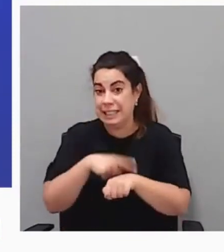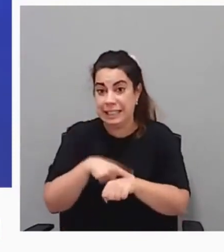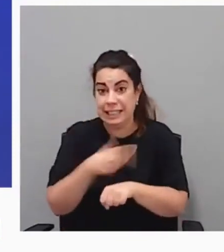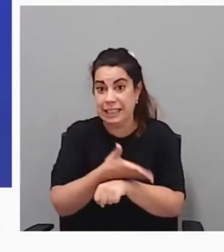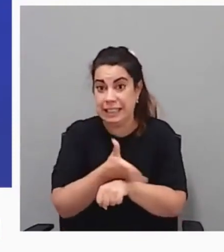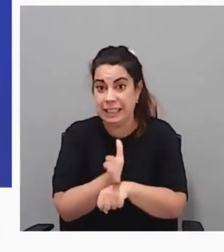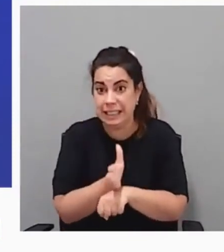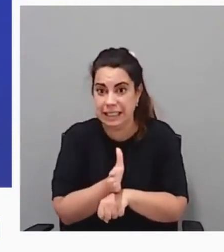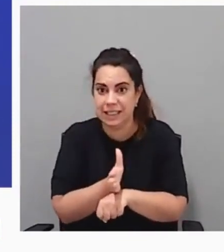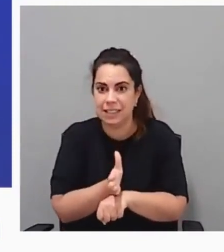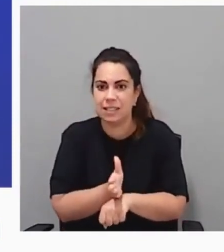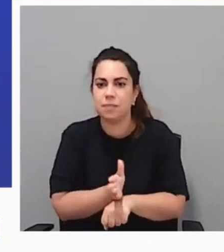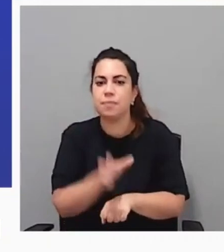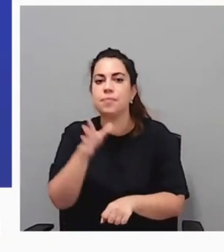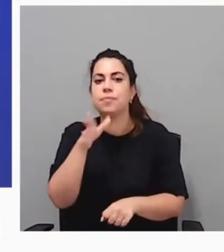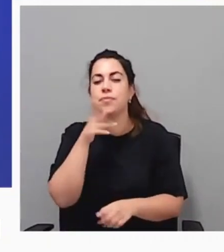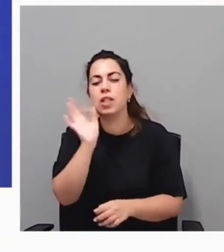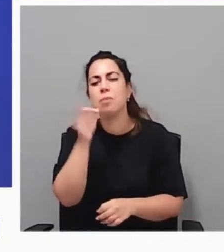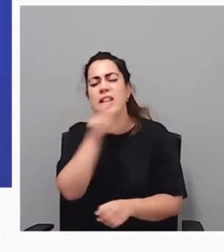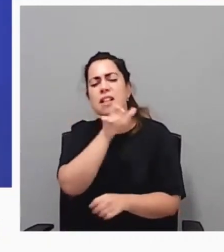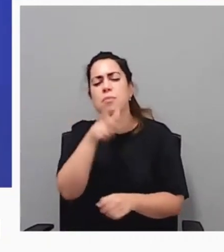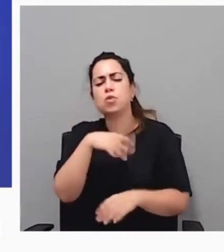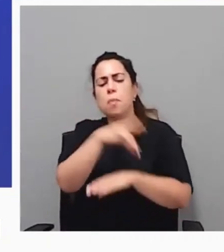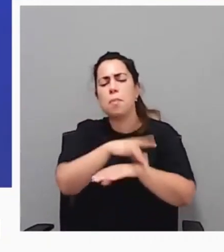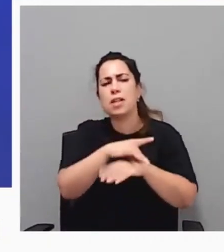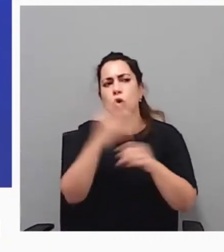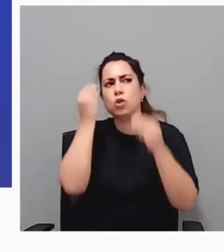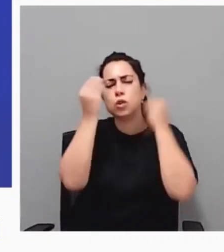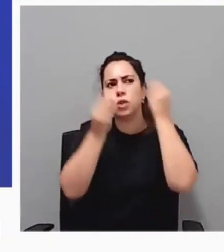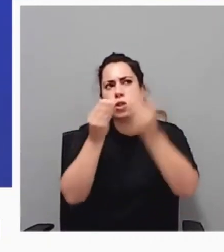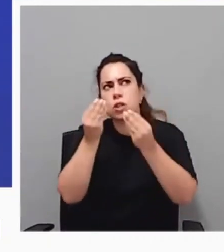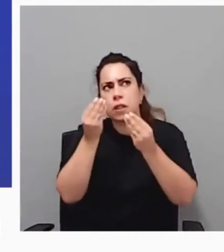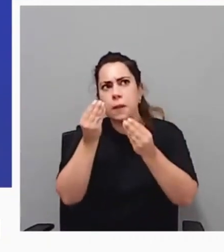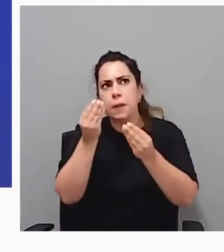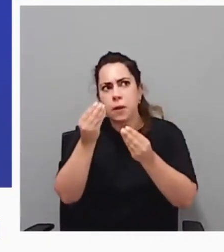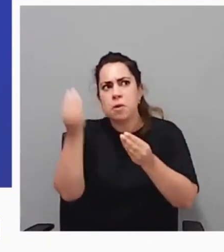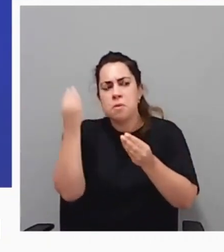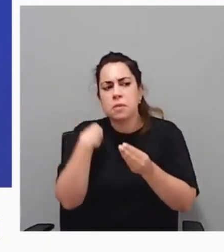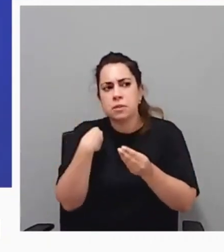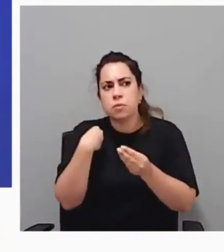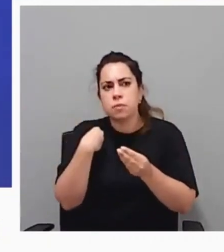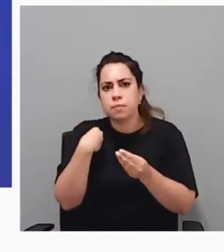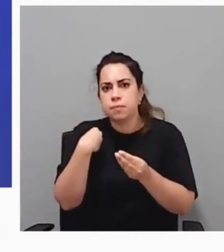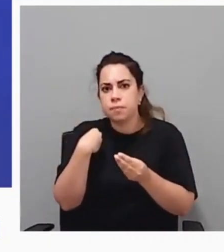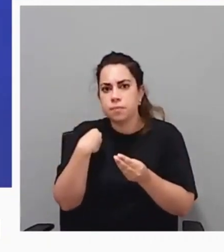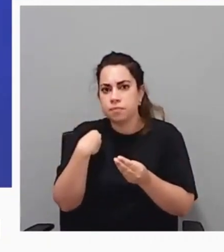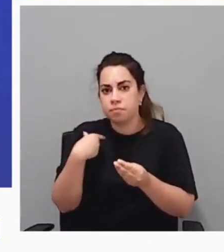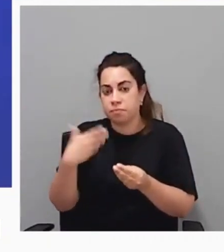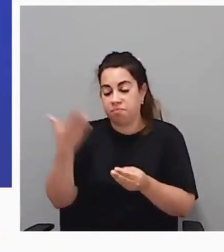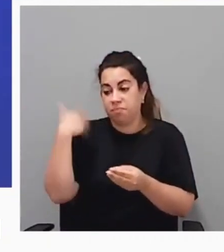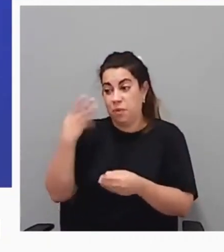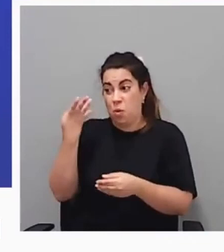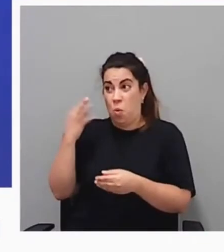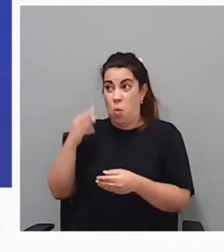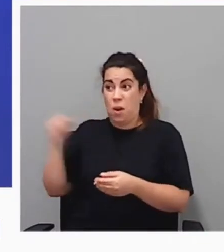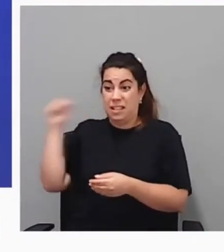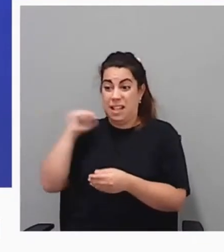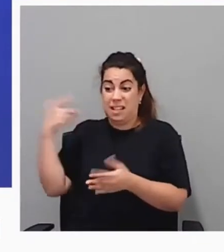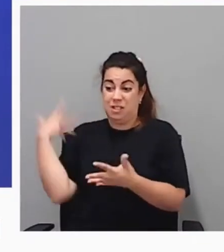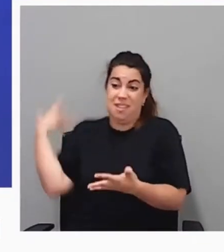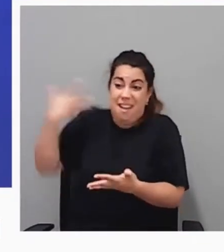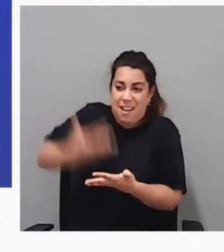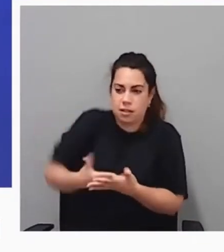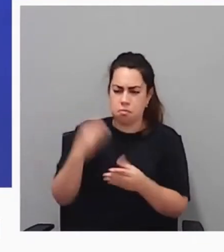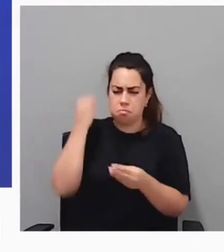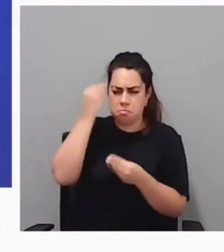porque las ideas que tenían los médicos seguían siendo las mismas ideas que habían tenido durante los previos 40 años, muy reduccionistas. La idea que